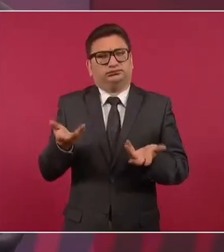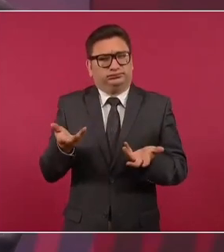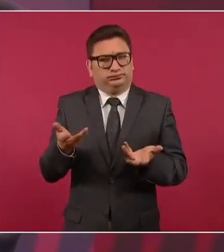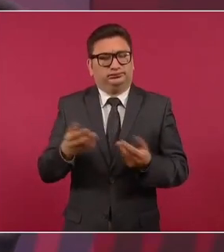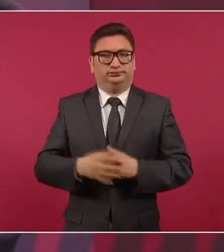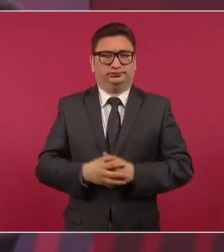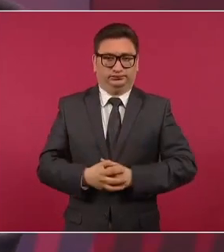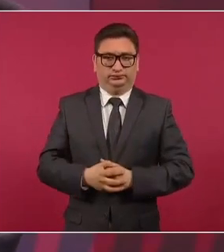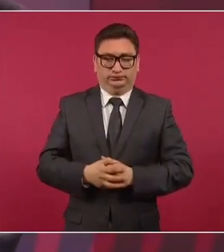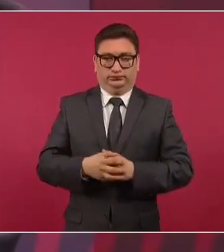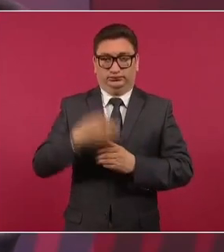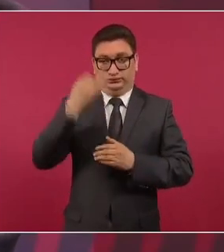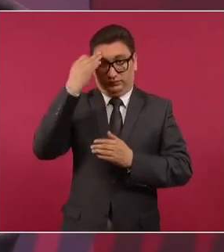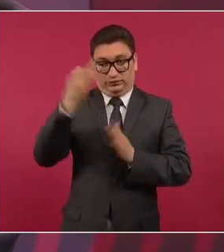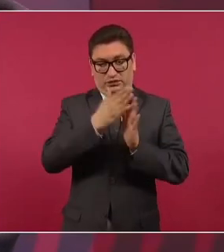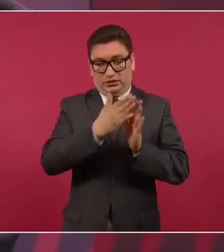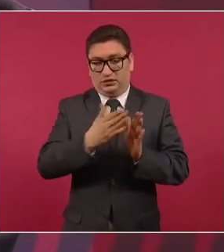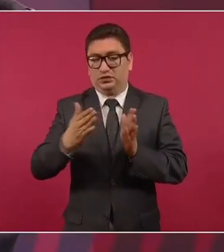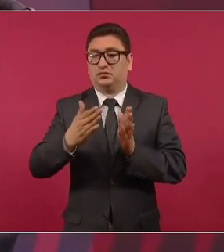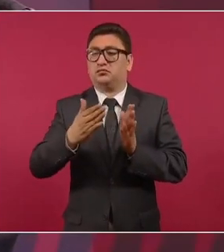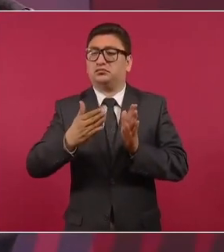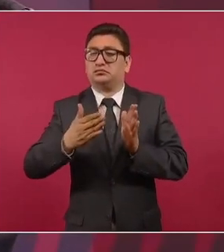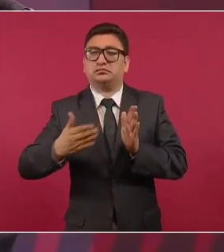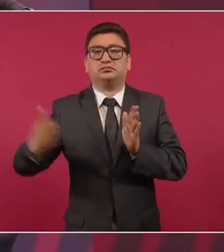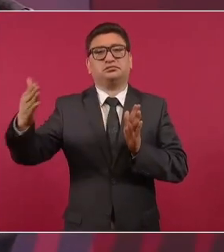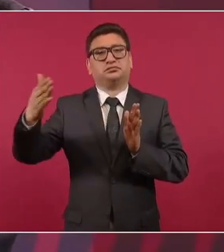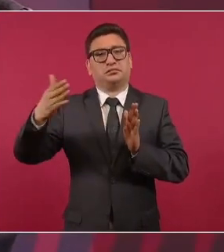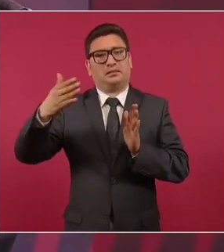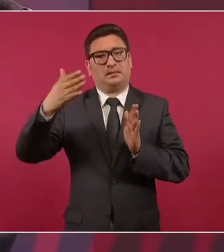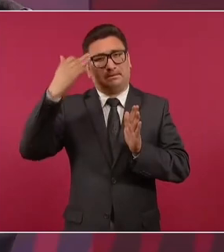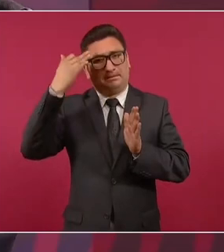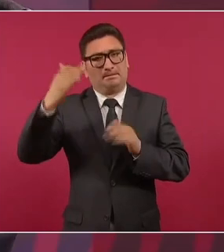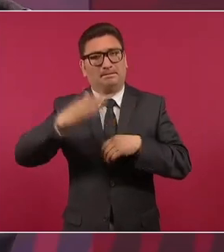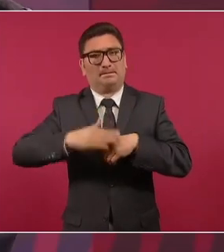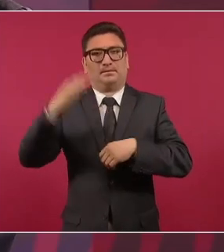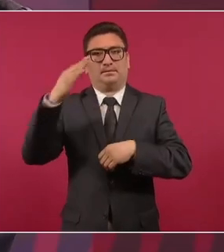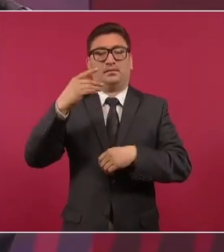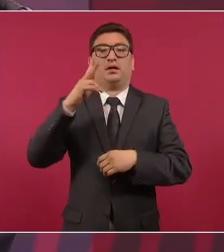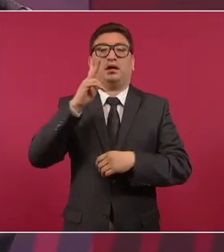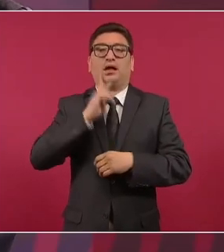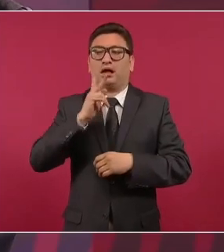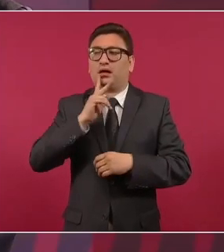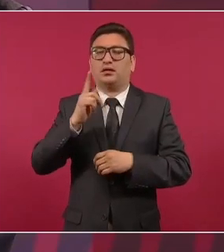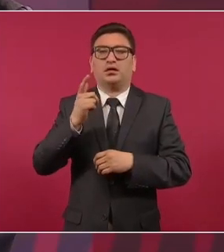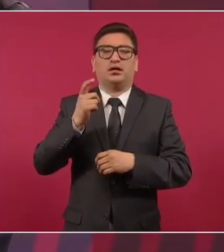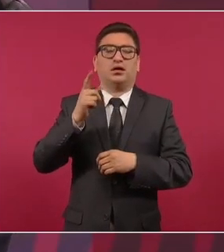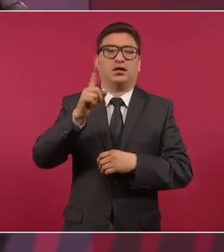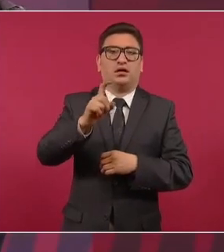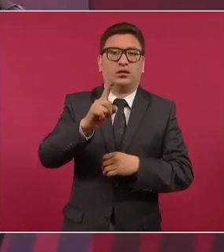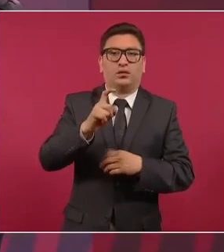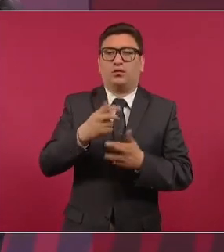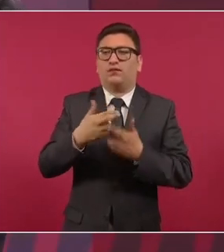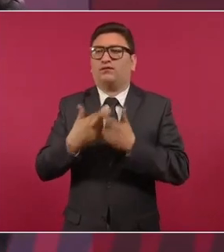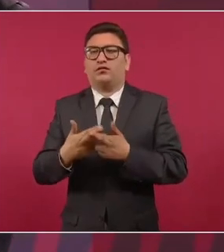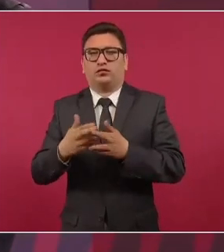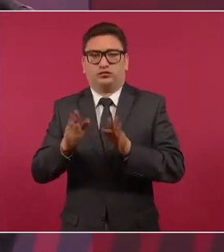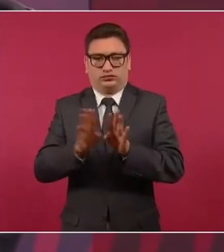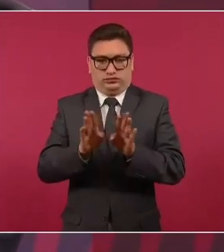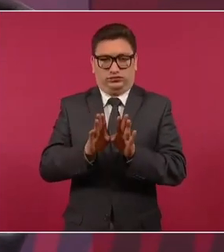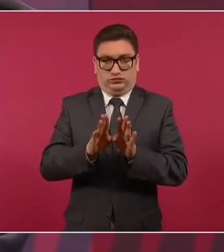en el mediano, en el largo plazo, sobre el abasto de agua. Ya no vamos a